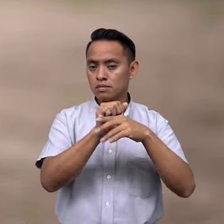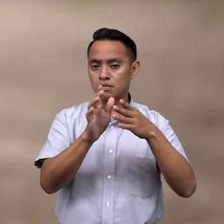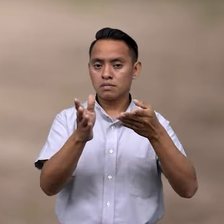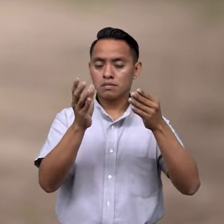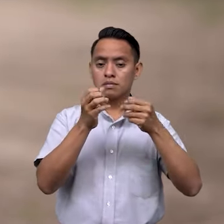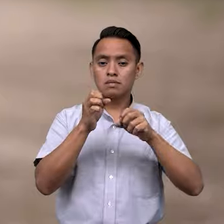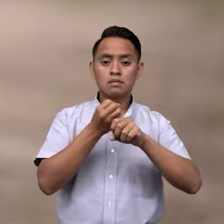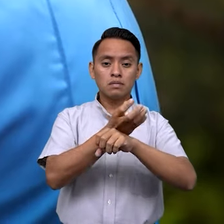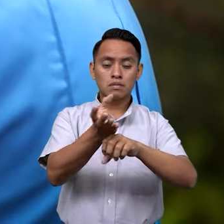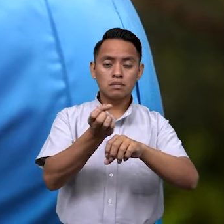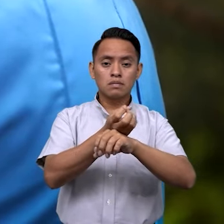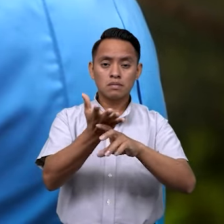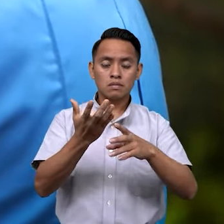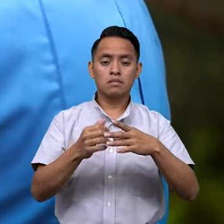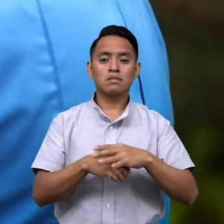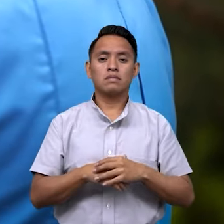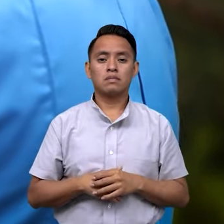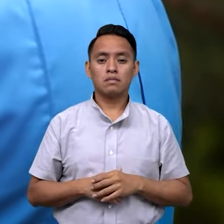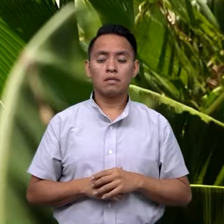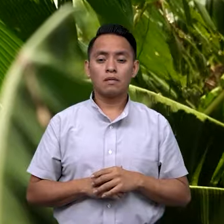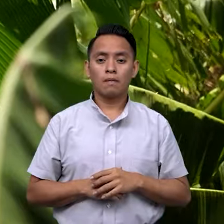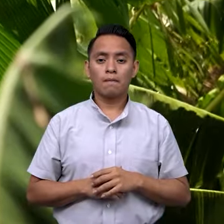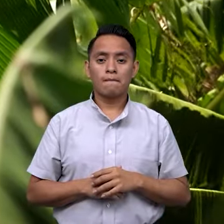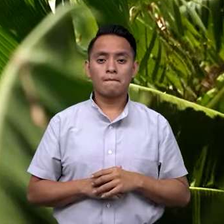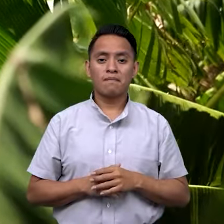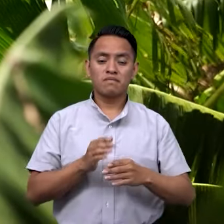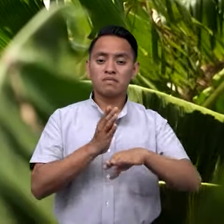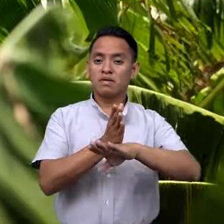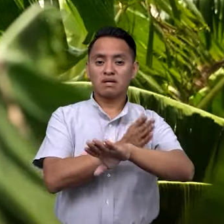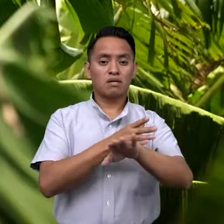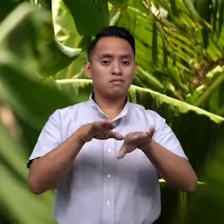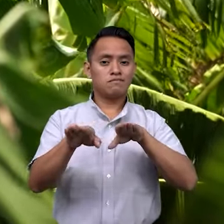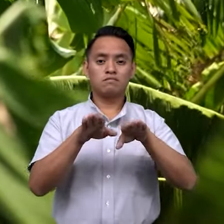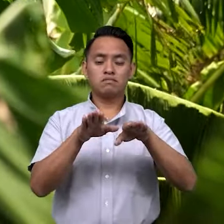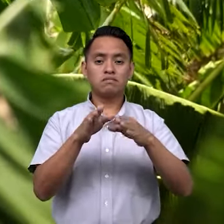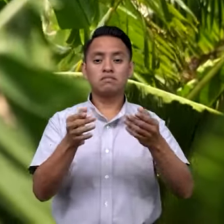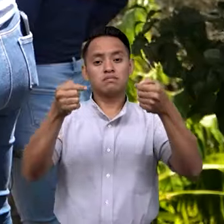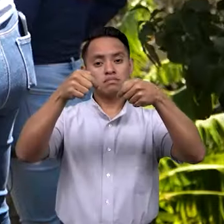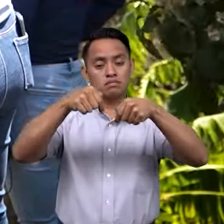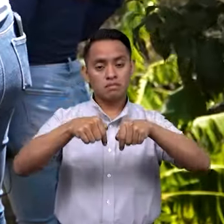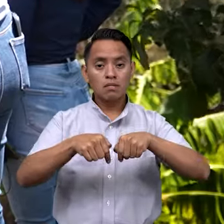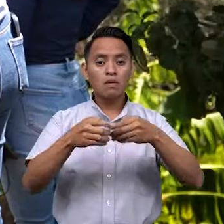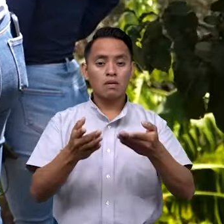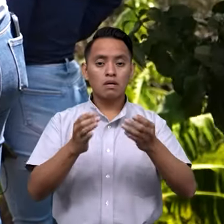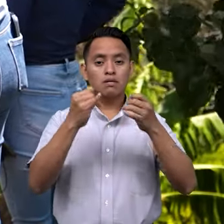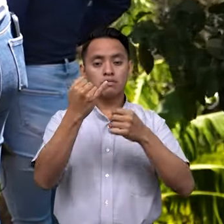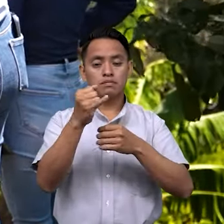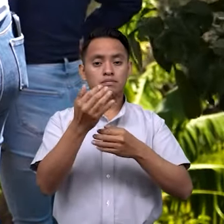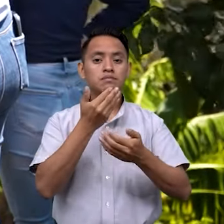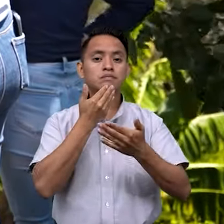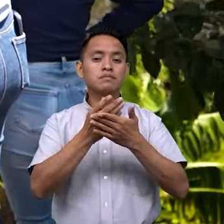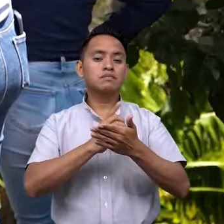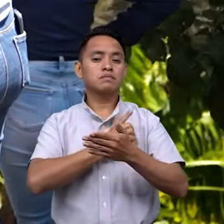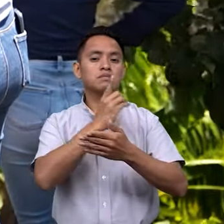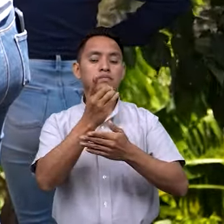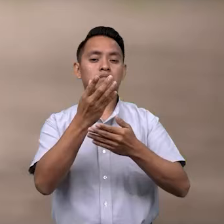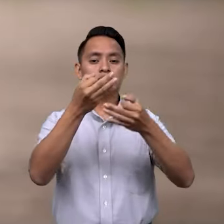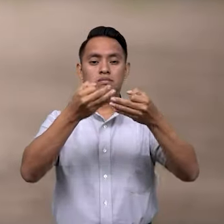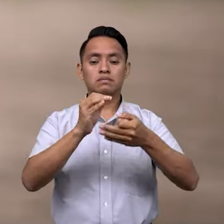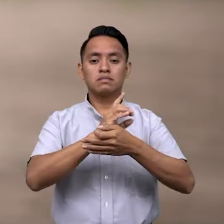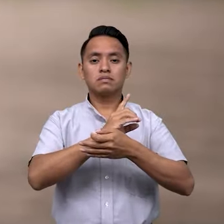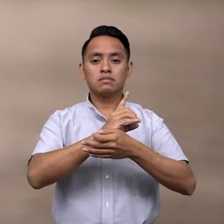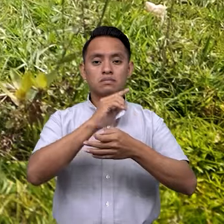estas orientaciones, tantas cosas, ¿verdad?, que antes no se podían prevenir, pero que el día de hoy, gracias a Dios y a este buen gobierno, podemos darle